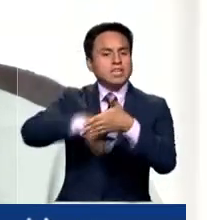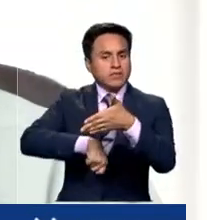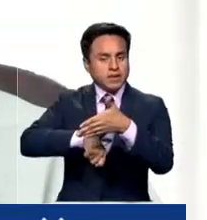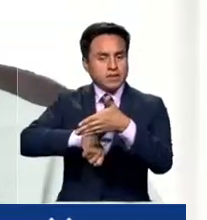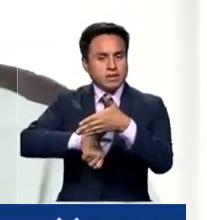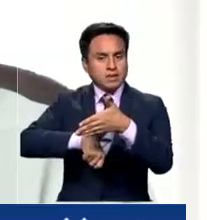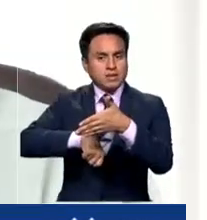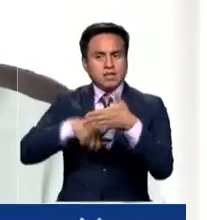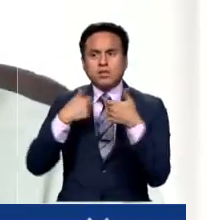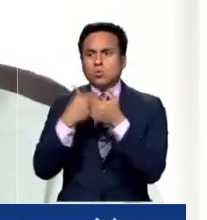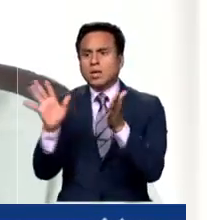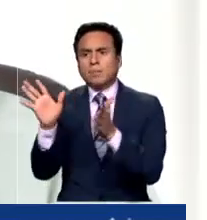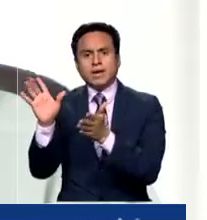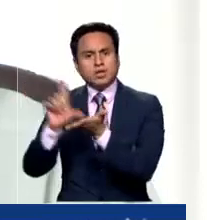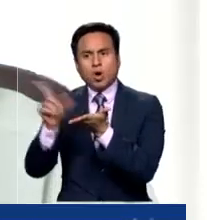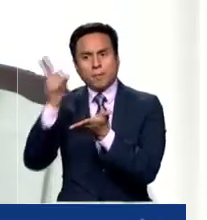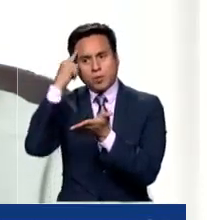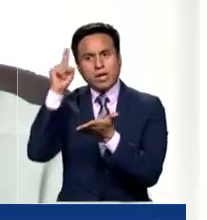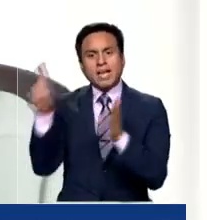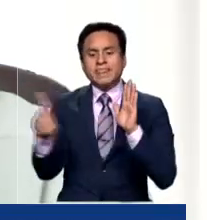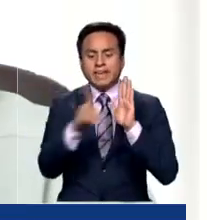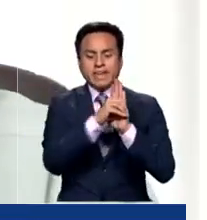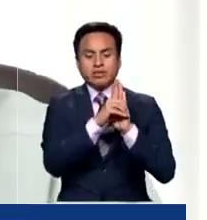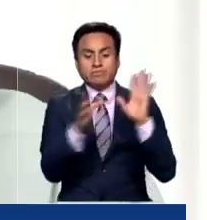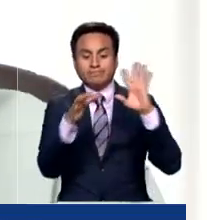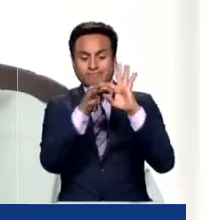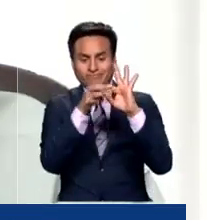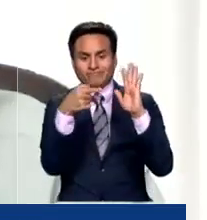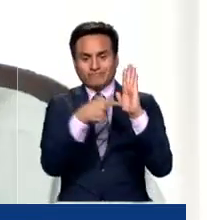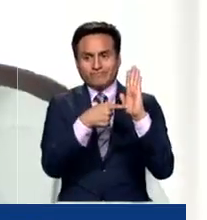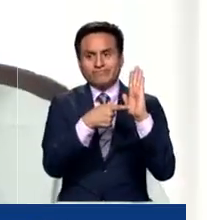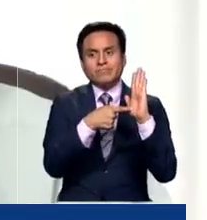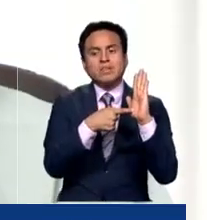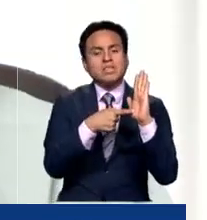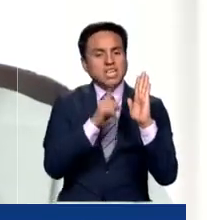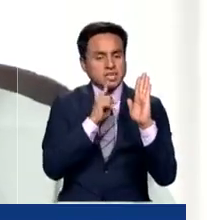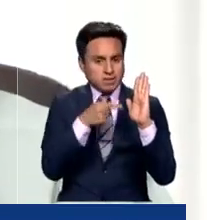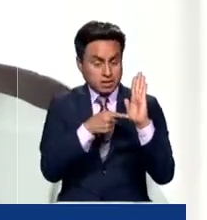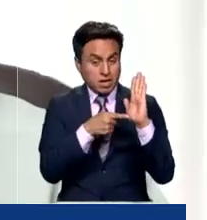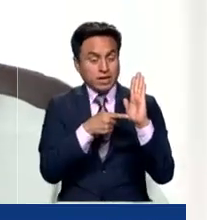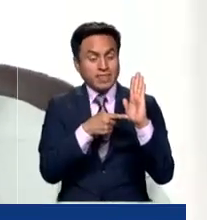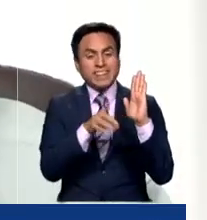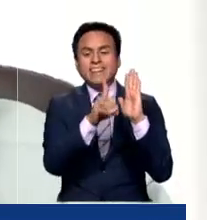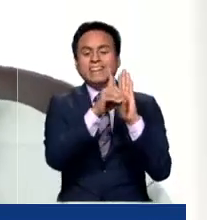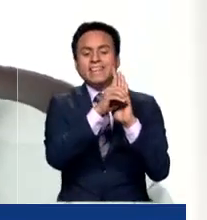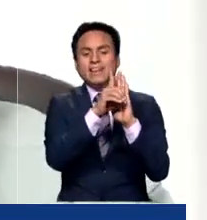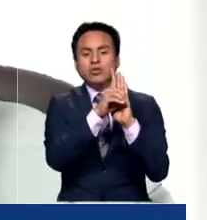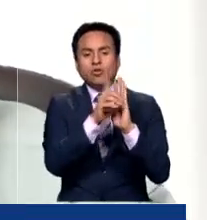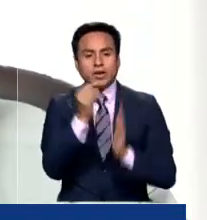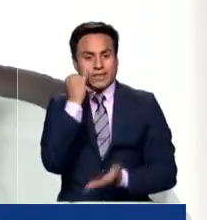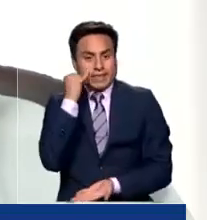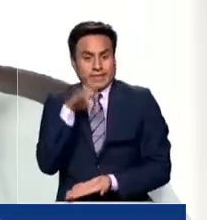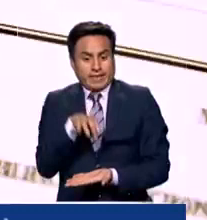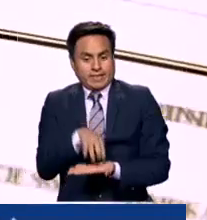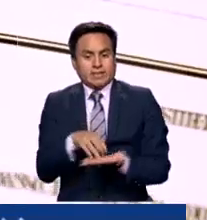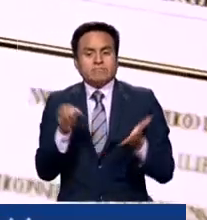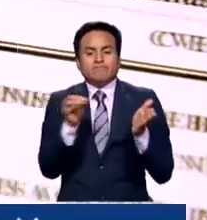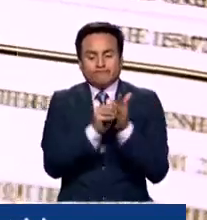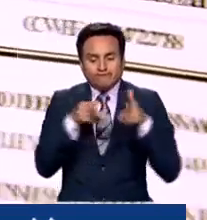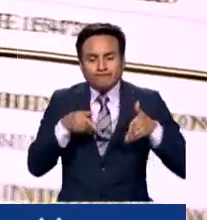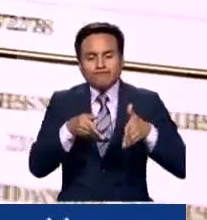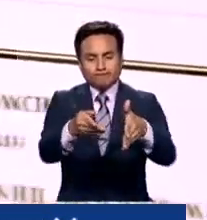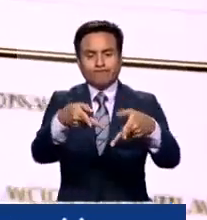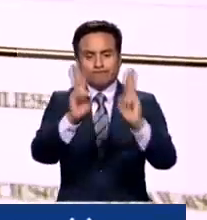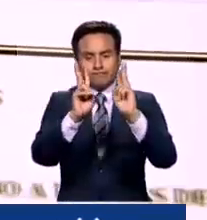en ninguna parte pero queda el decreto en virtud del cual está el dólar en sus manos víctor cual el decreto del intendente fija ese acceso el